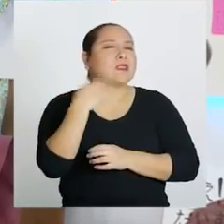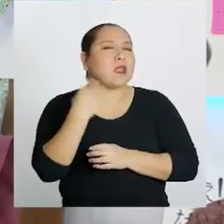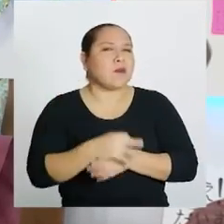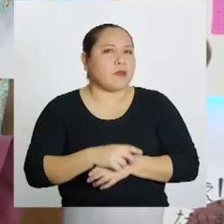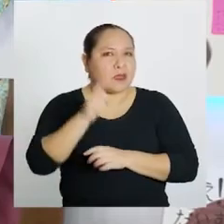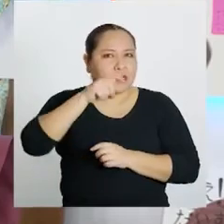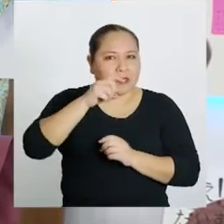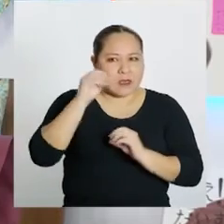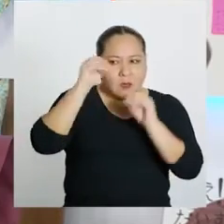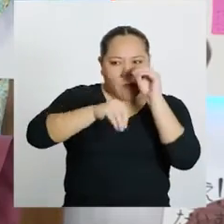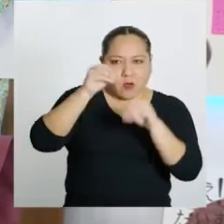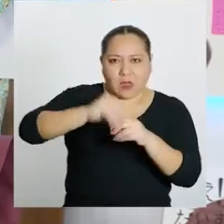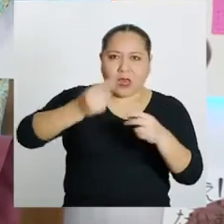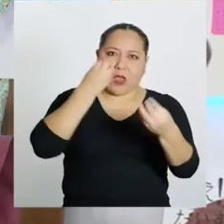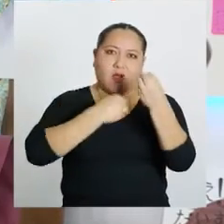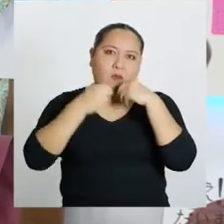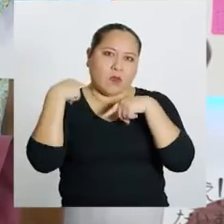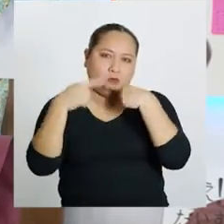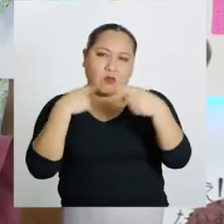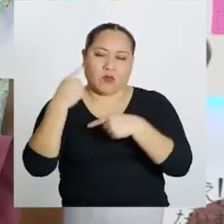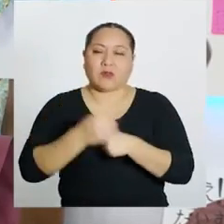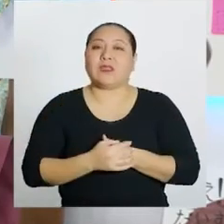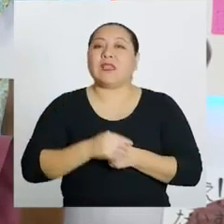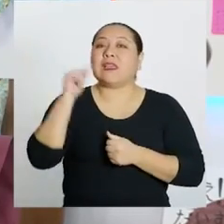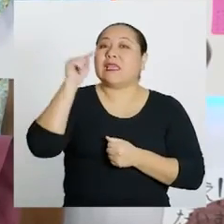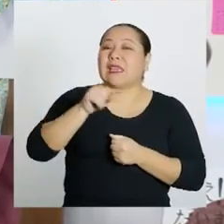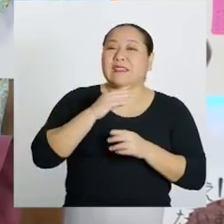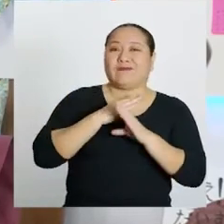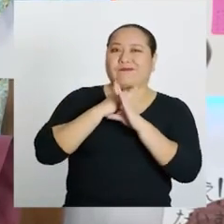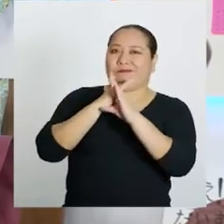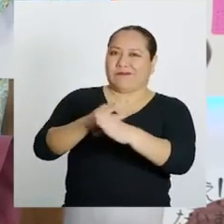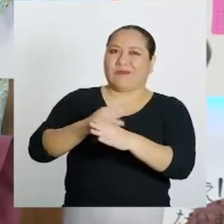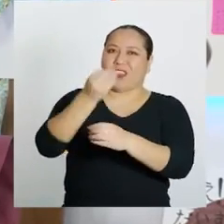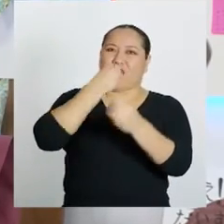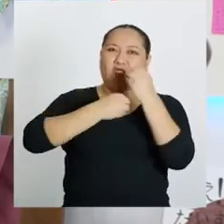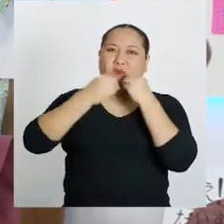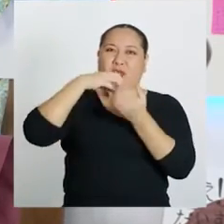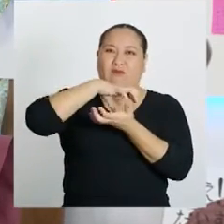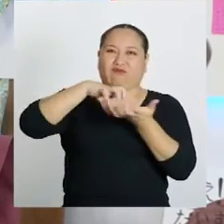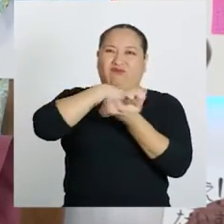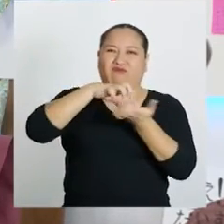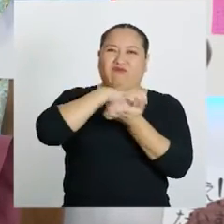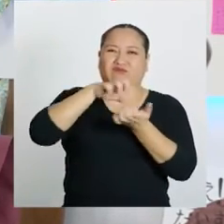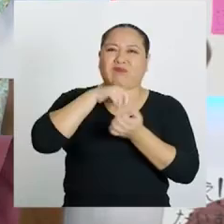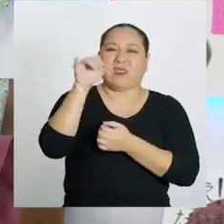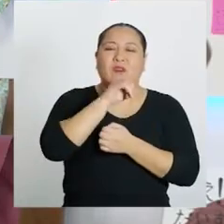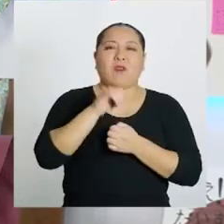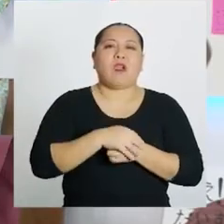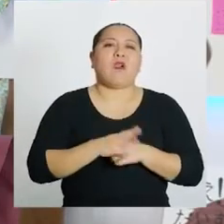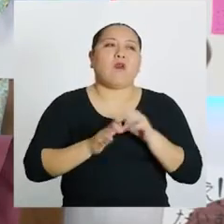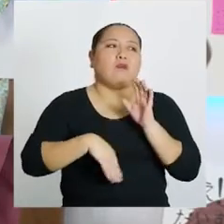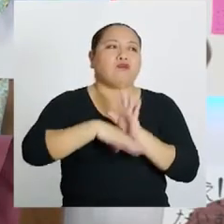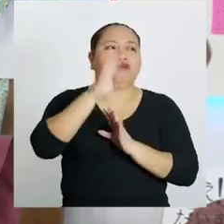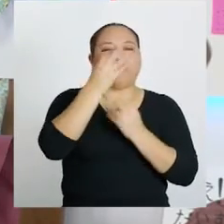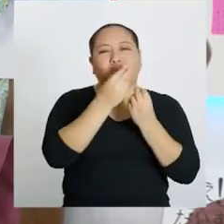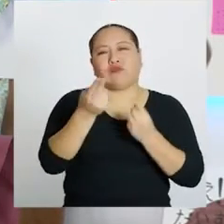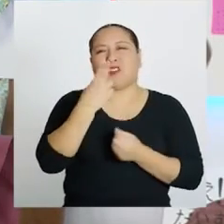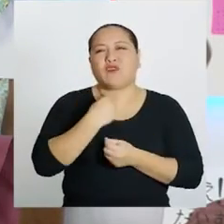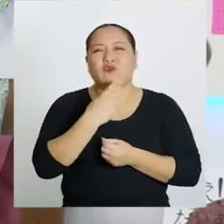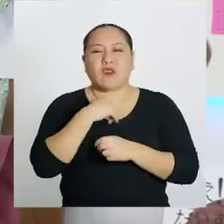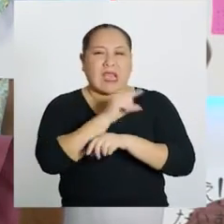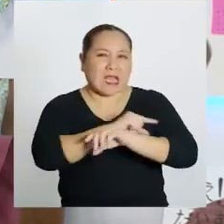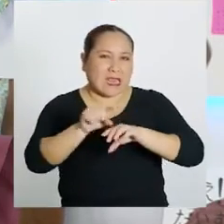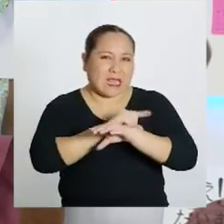estar presentes en nuestras comidas y que debemos evitar los alimentos procesados, al igual que el exceso de azúcar y grasas que suelen